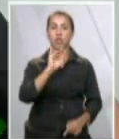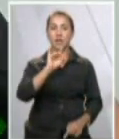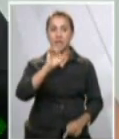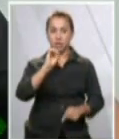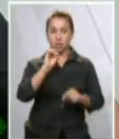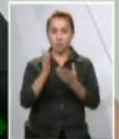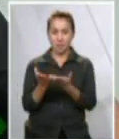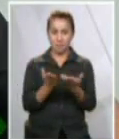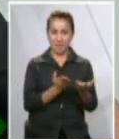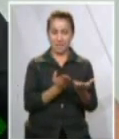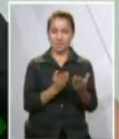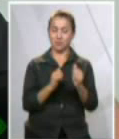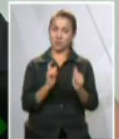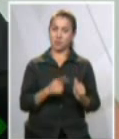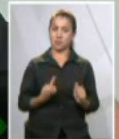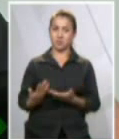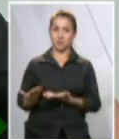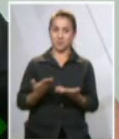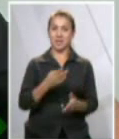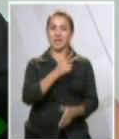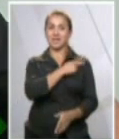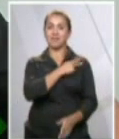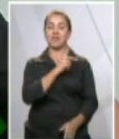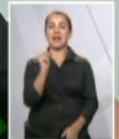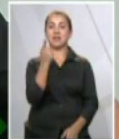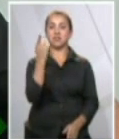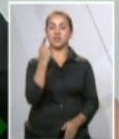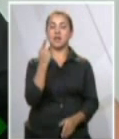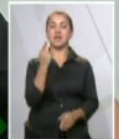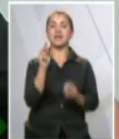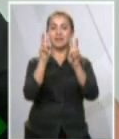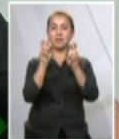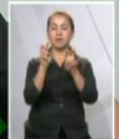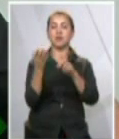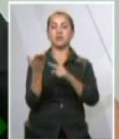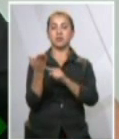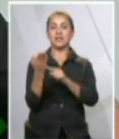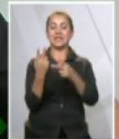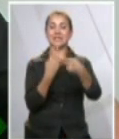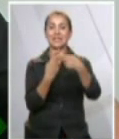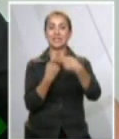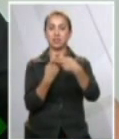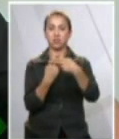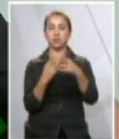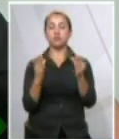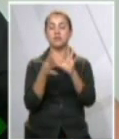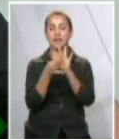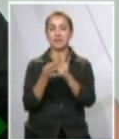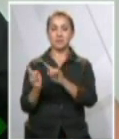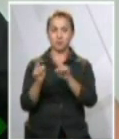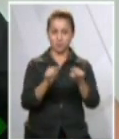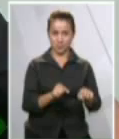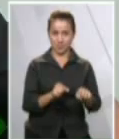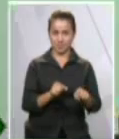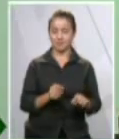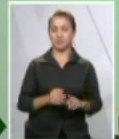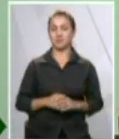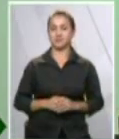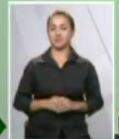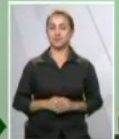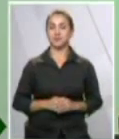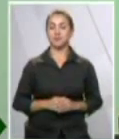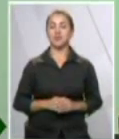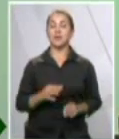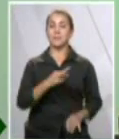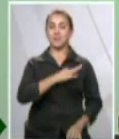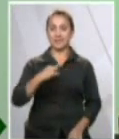bienvenida y gracias por estar con nosotros. Él es jefe nacional de la Unidad de Tecnología Asistiva de la Teletón Chiloé. Muchísimas gracias por estar con nosotros. Bueno,